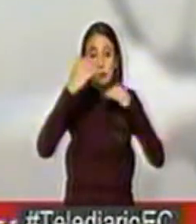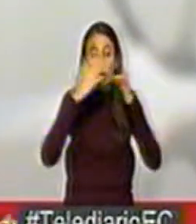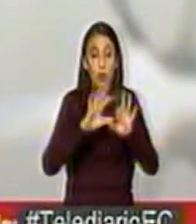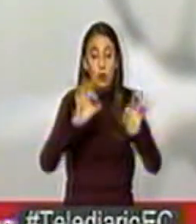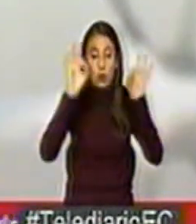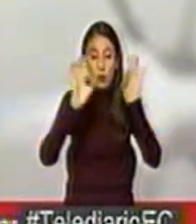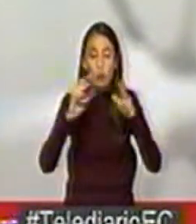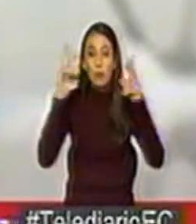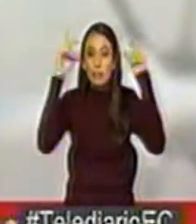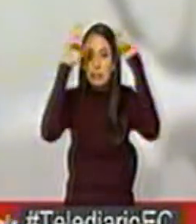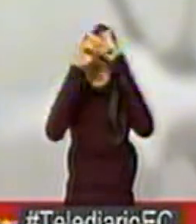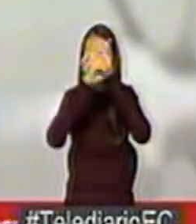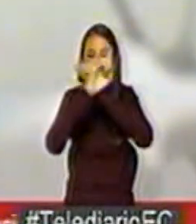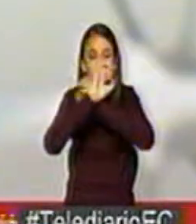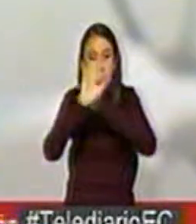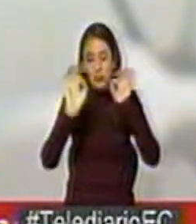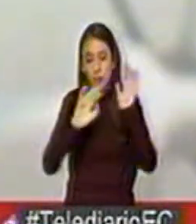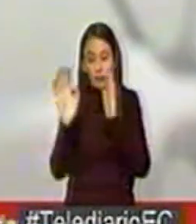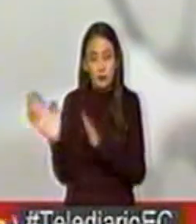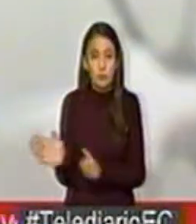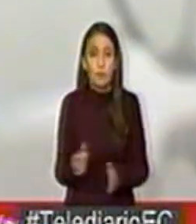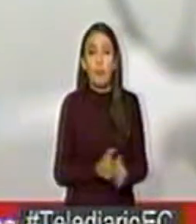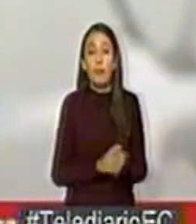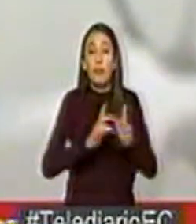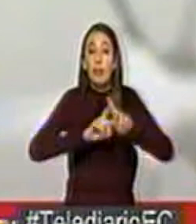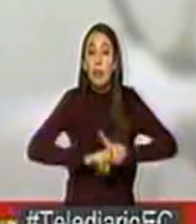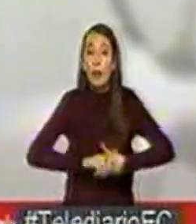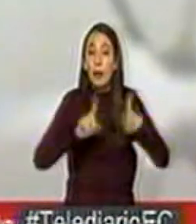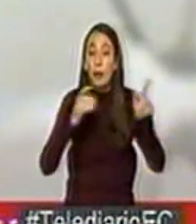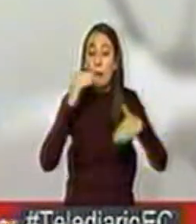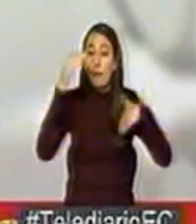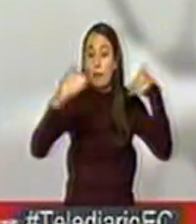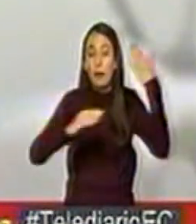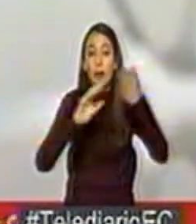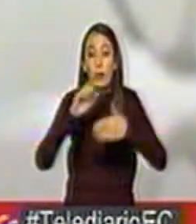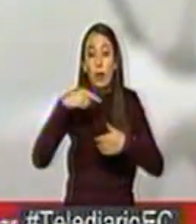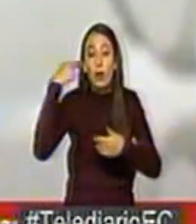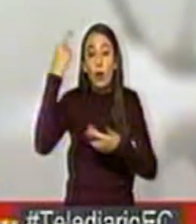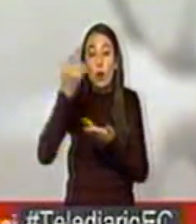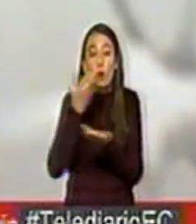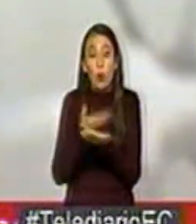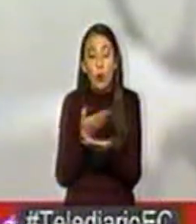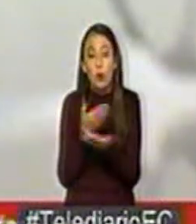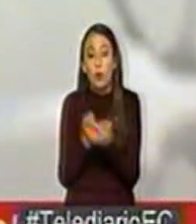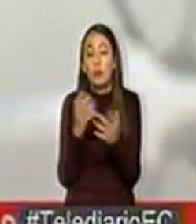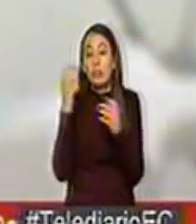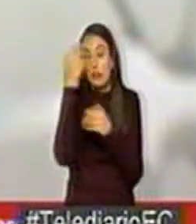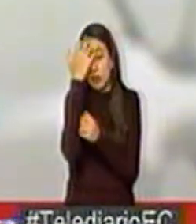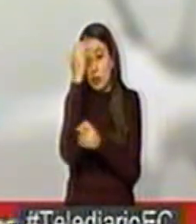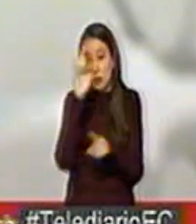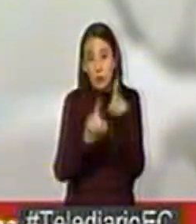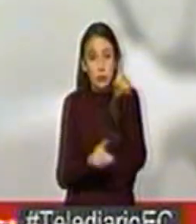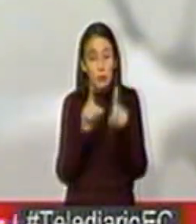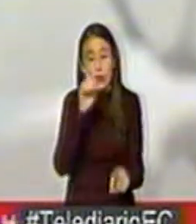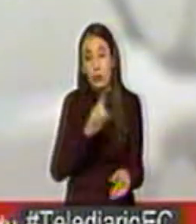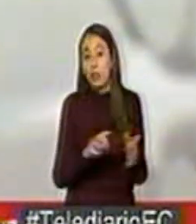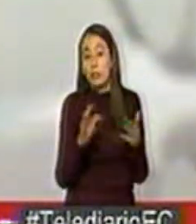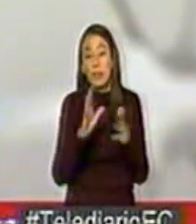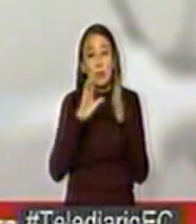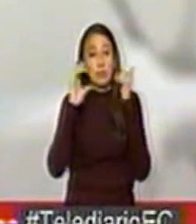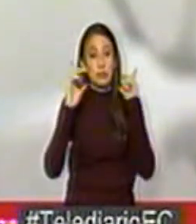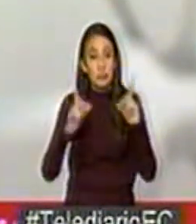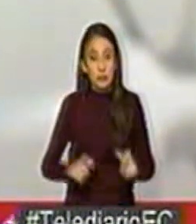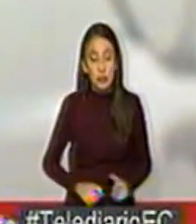complejo y se realiza en los hospitales de tercer nivel. Pero la donación, la procuración, realizado por los profesionales de la salud, pueden realizarlos